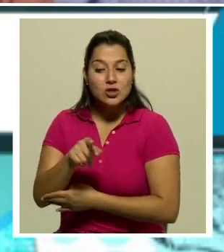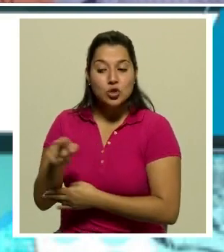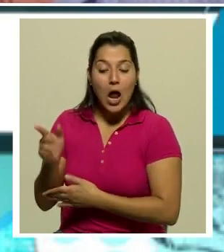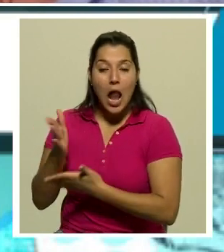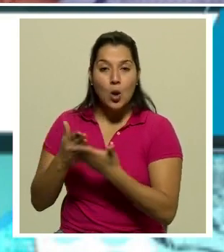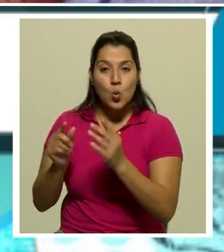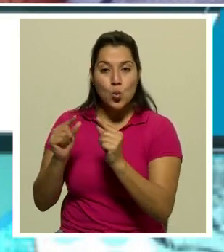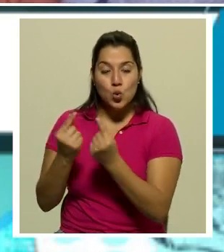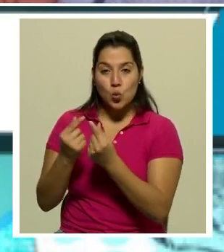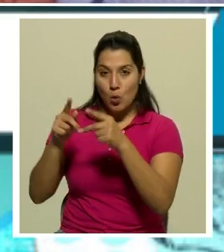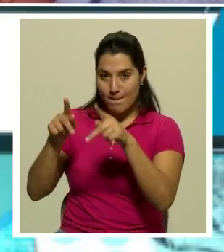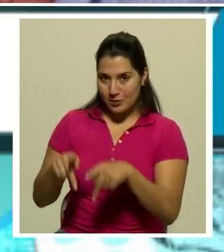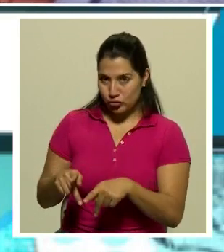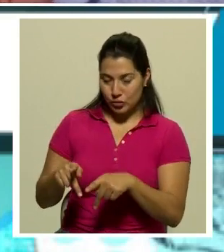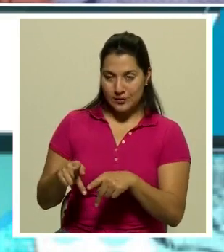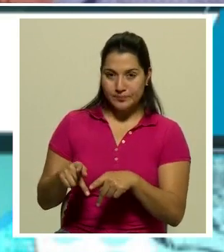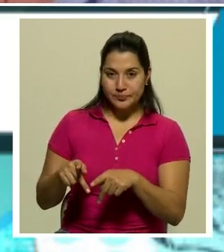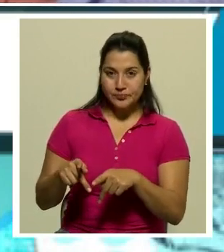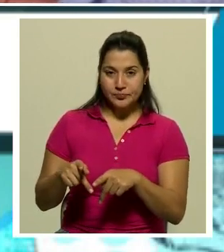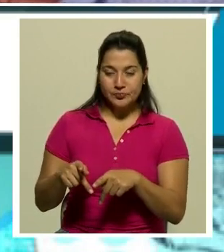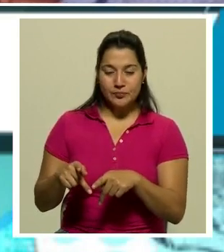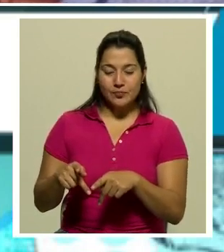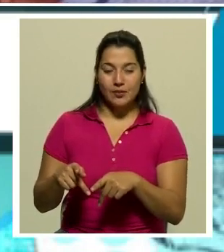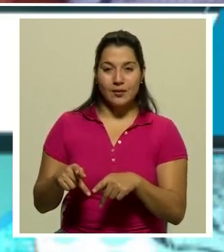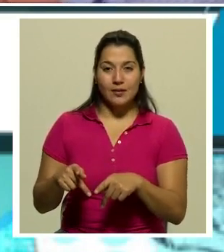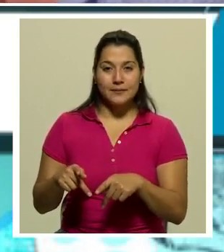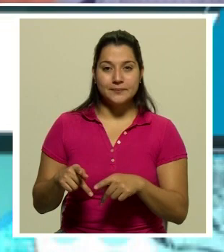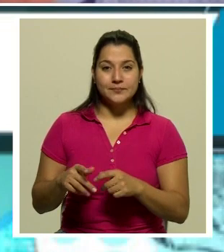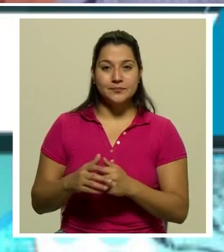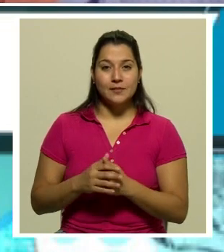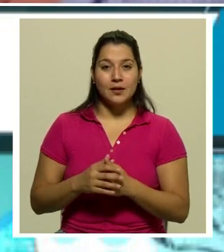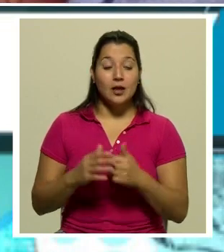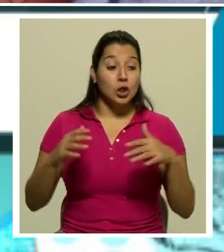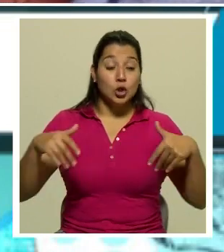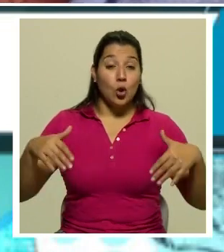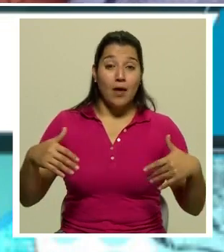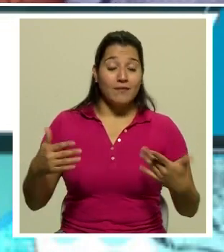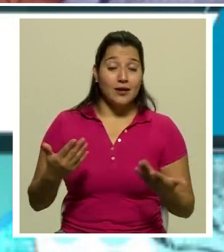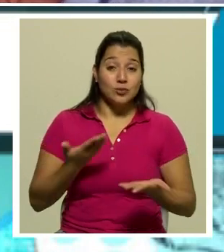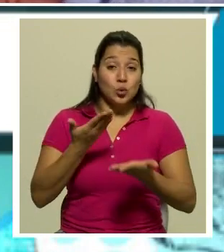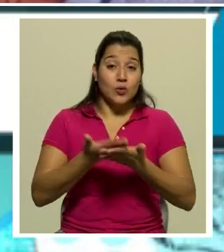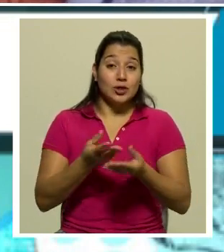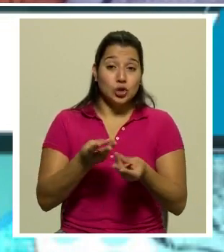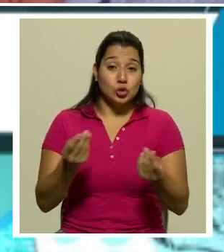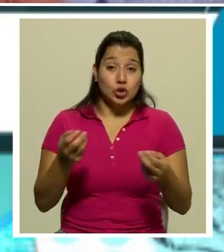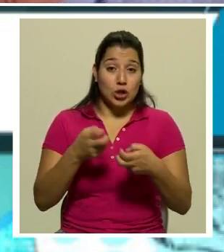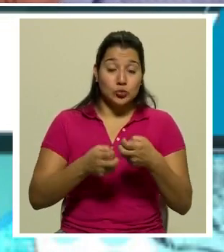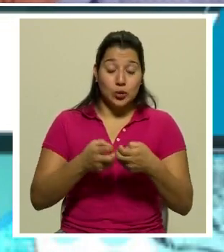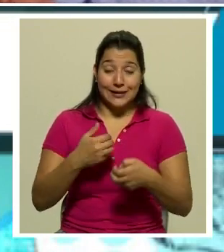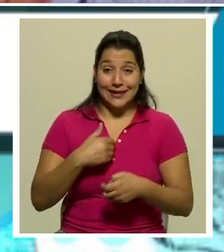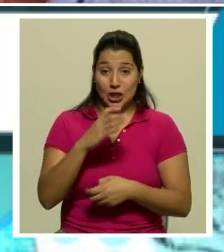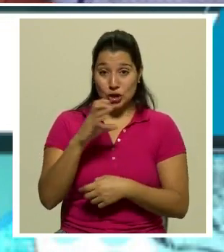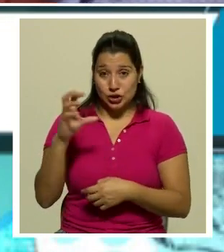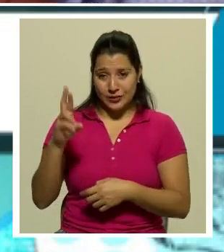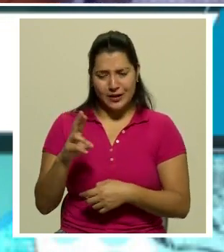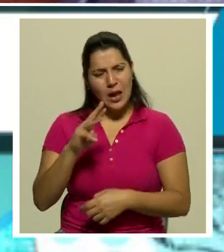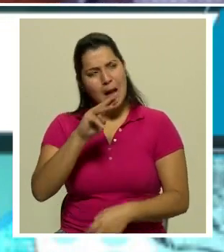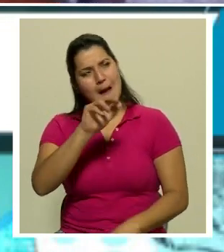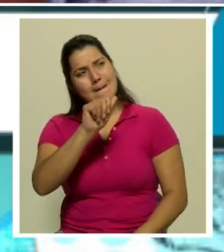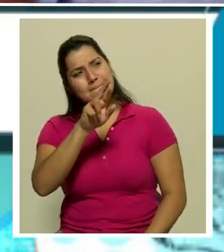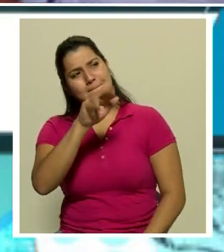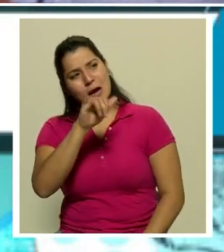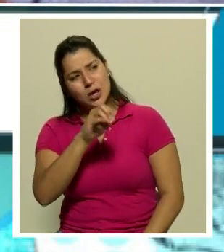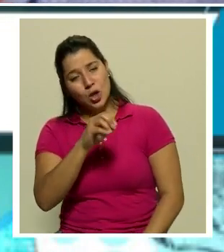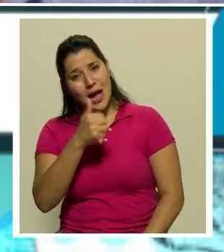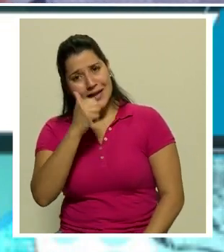dado con el modelo económico una solución a los grandes problemas que tiene el país. Don Mario, el presidente habló